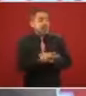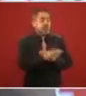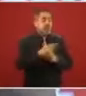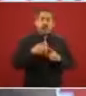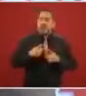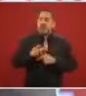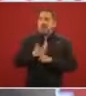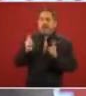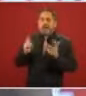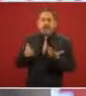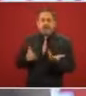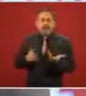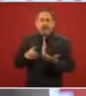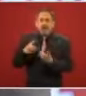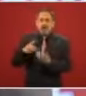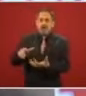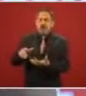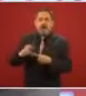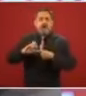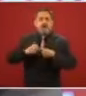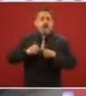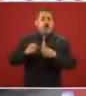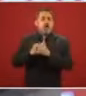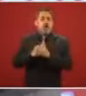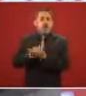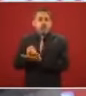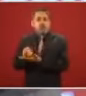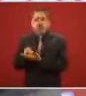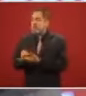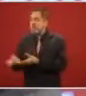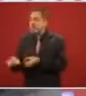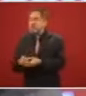entregándoles despensas, frijol con gorgojo,